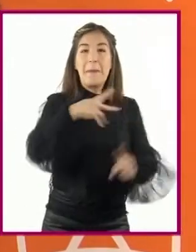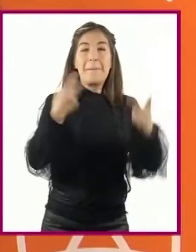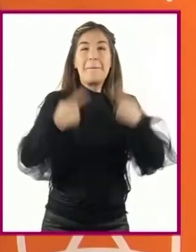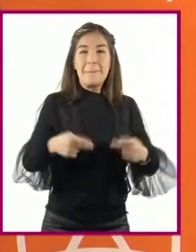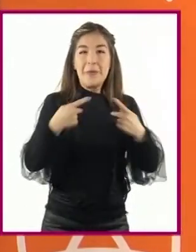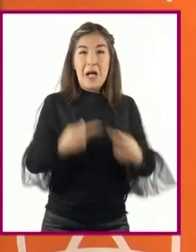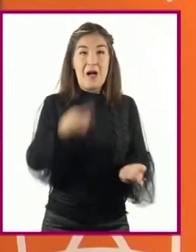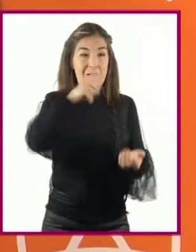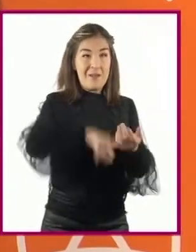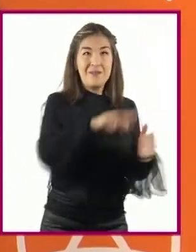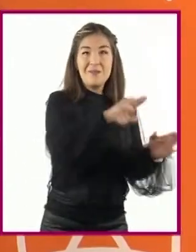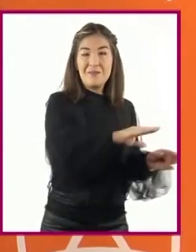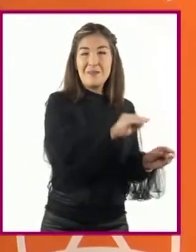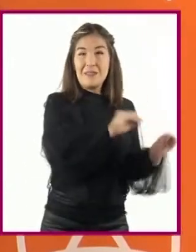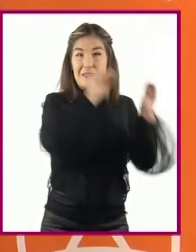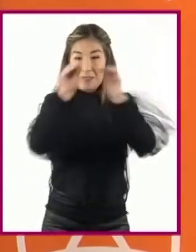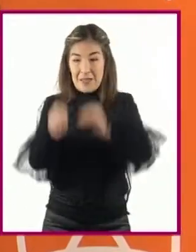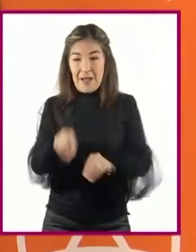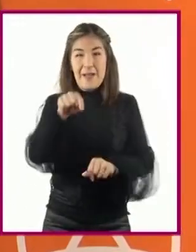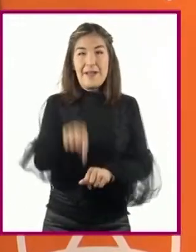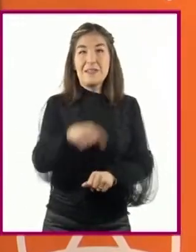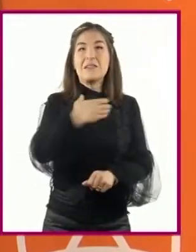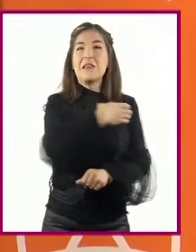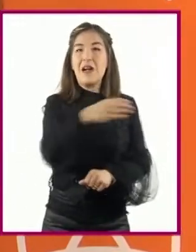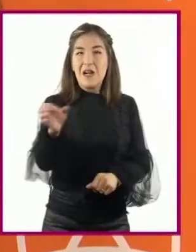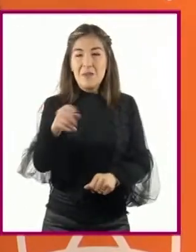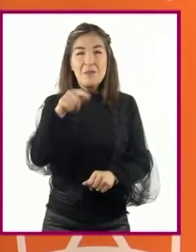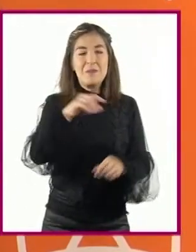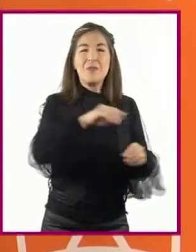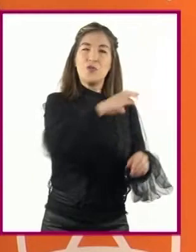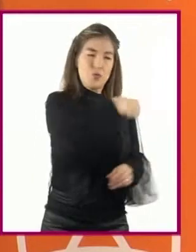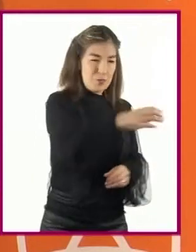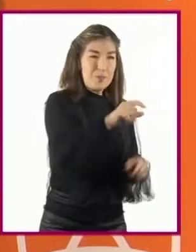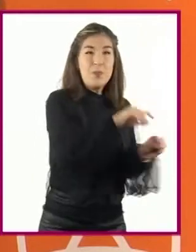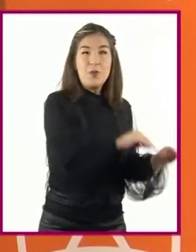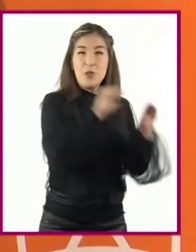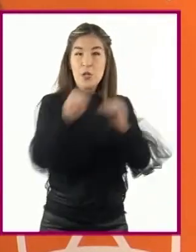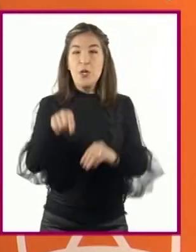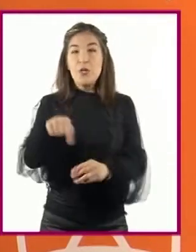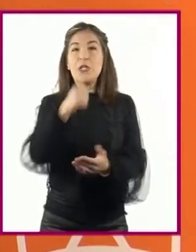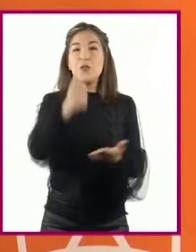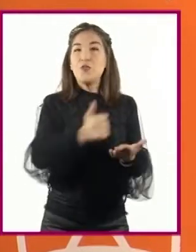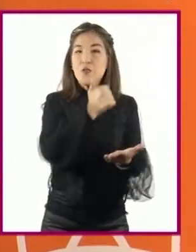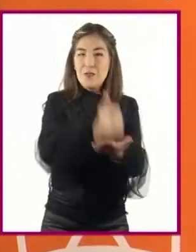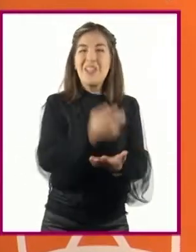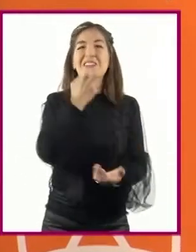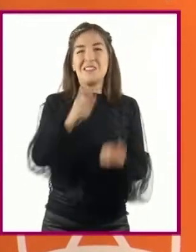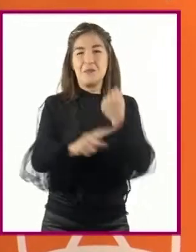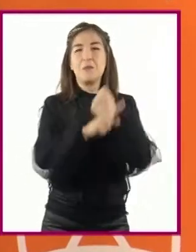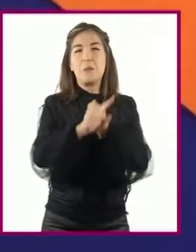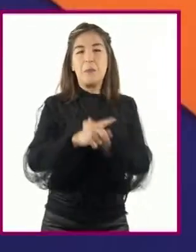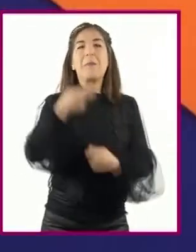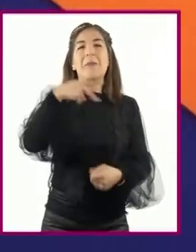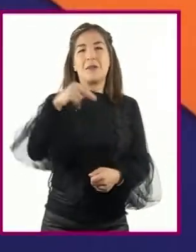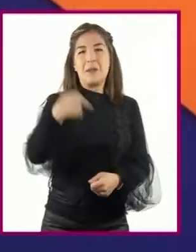llegó del campo creó conflictos al inicio, pero también dio paso al